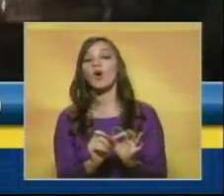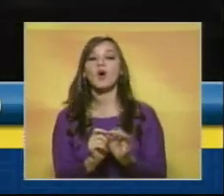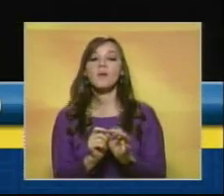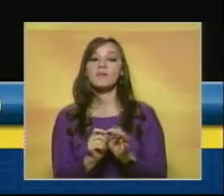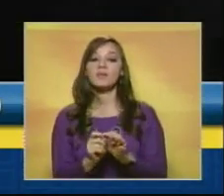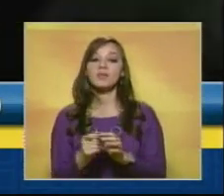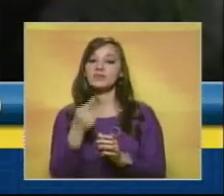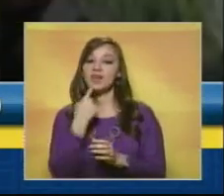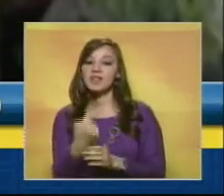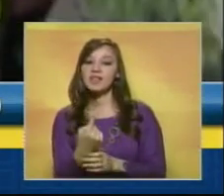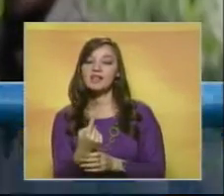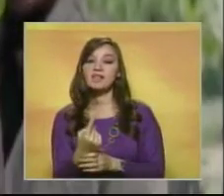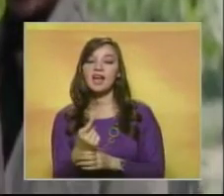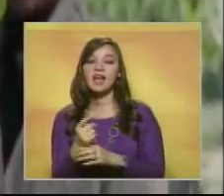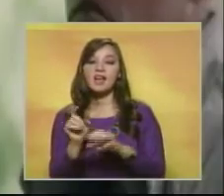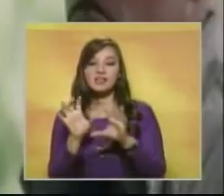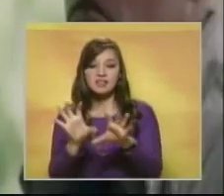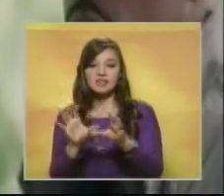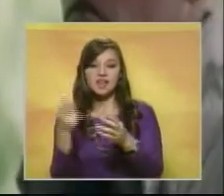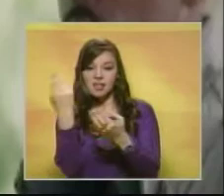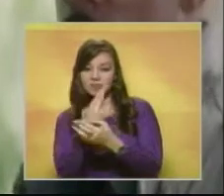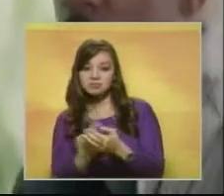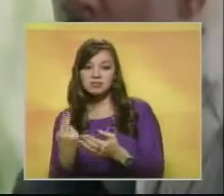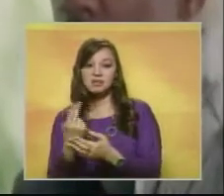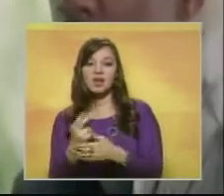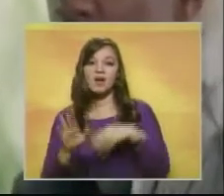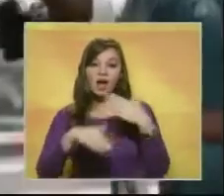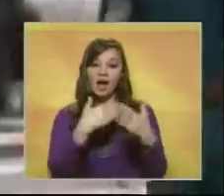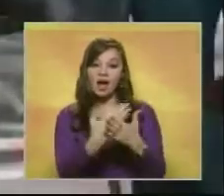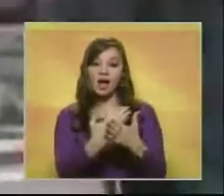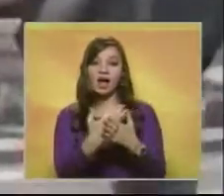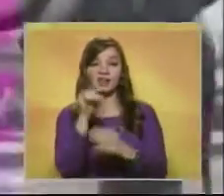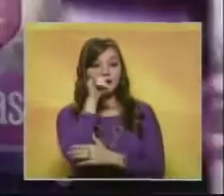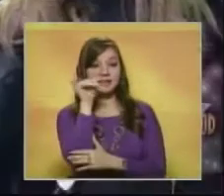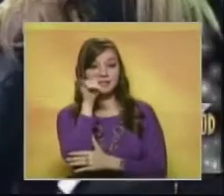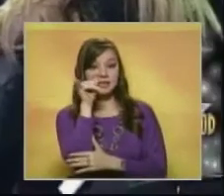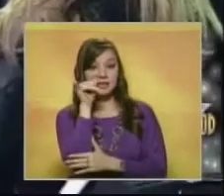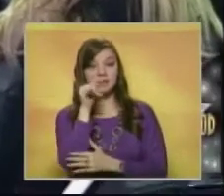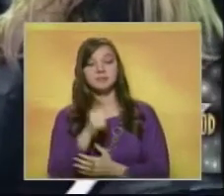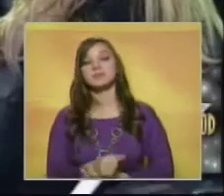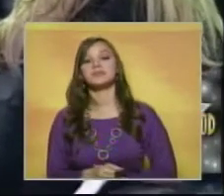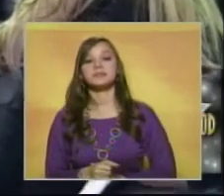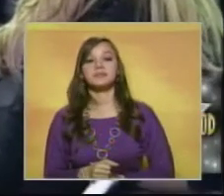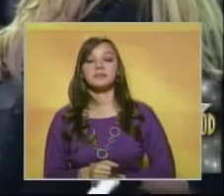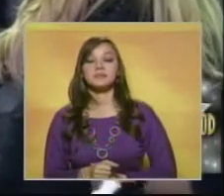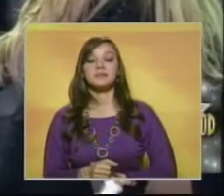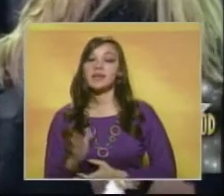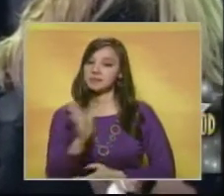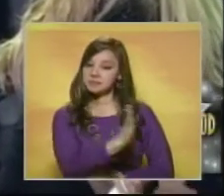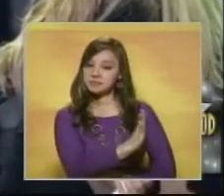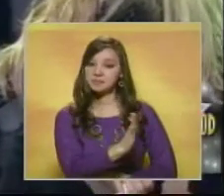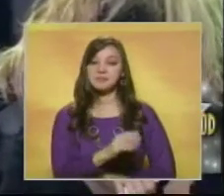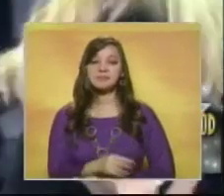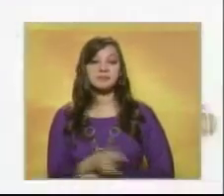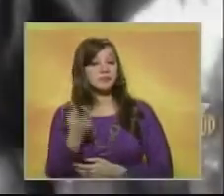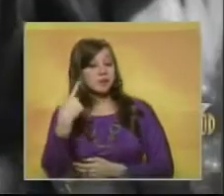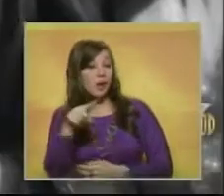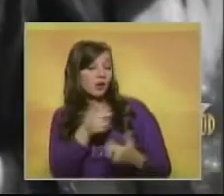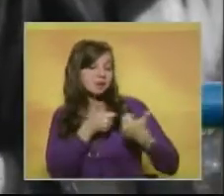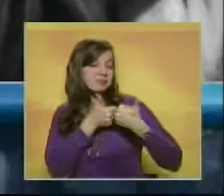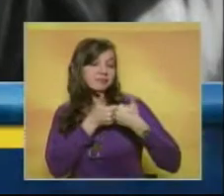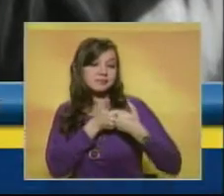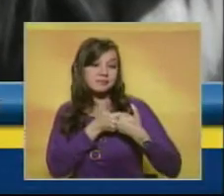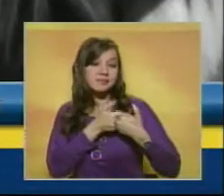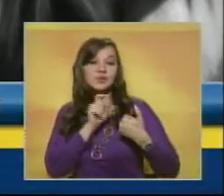cómic a la gran pantalla. When do we start? We just did. Cambiamos completamente de tema. Aunque su romance ya era